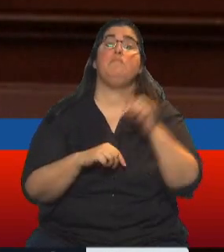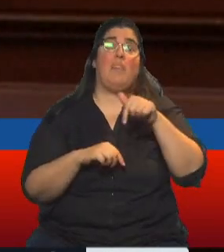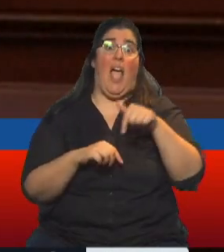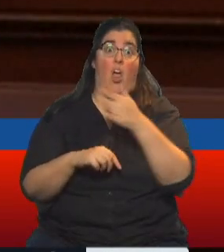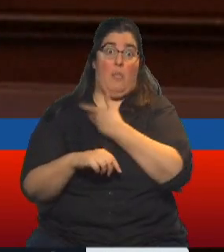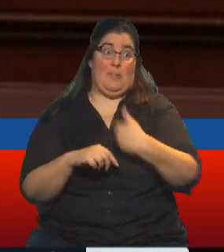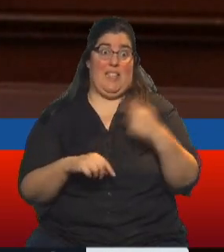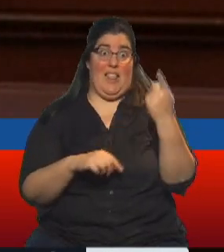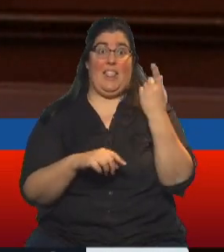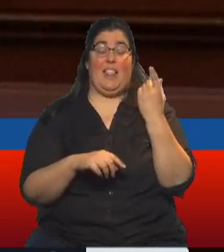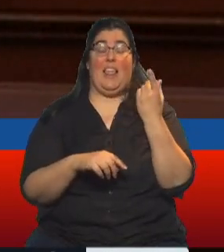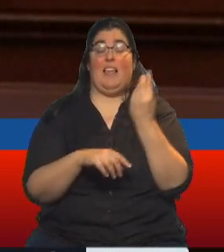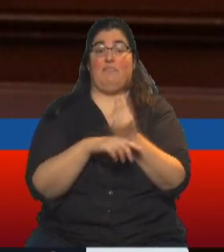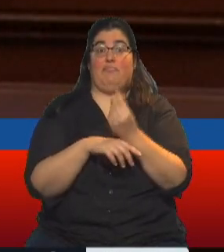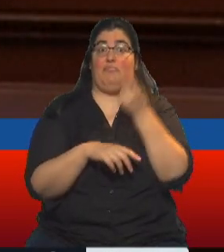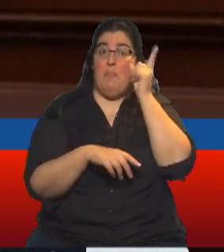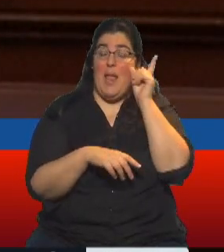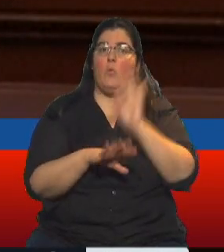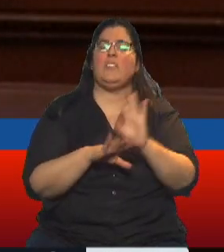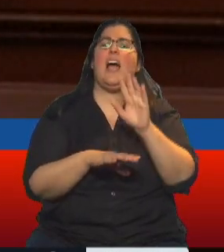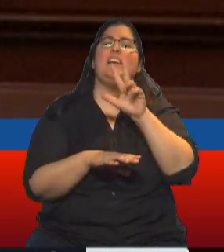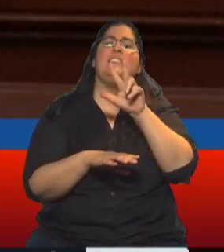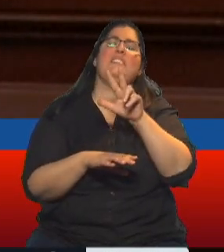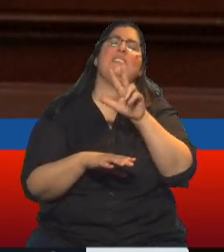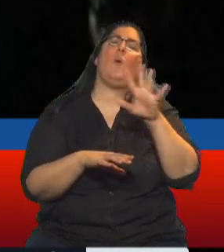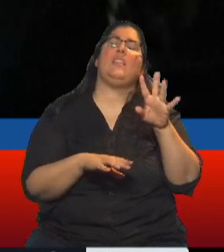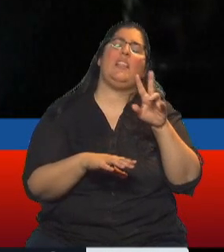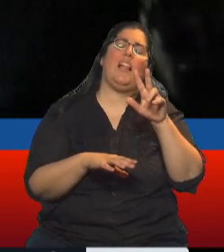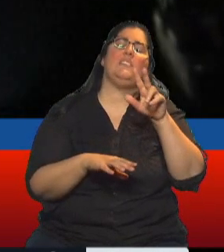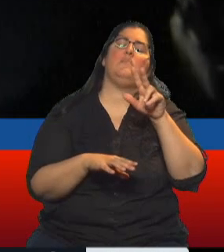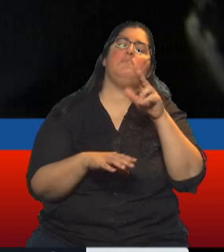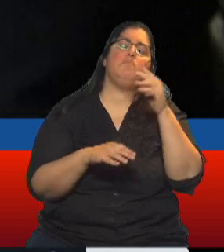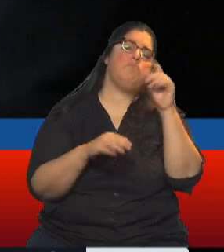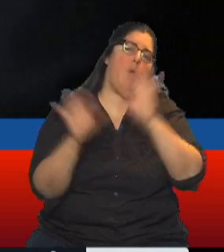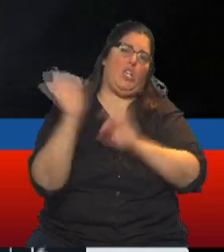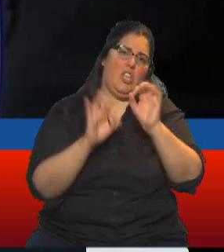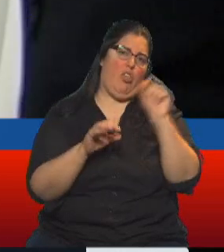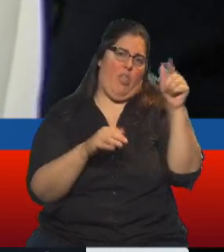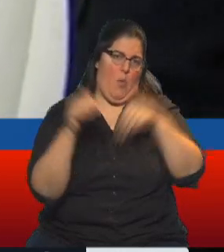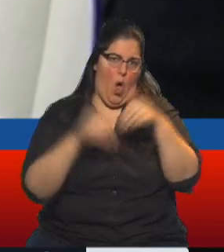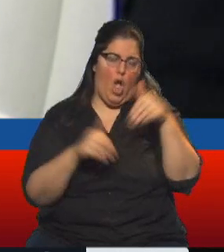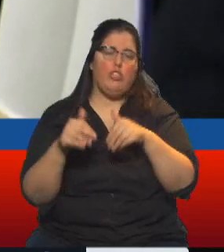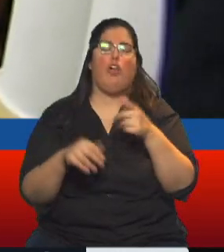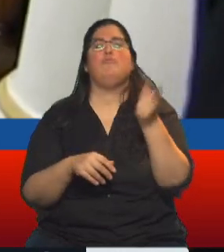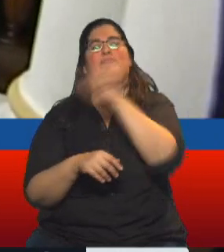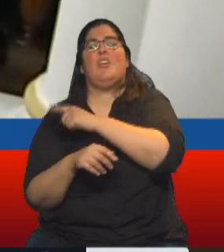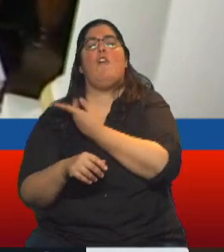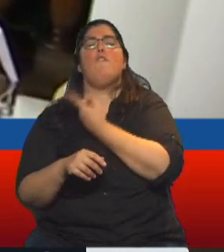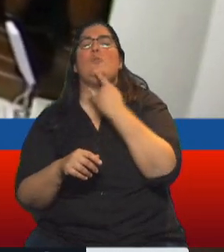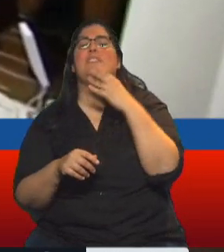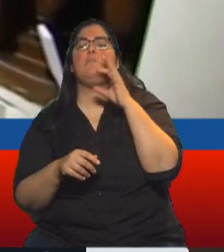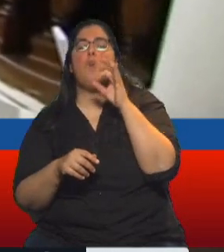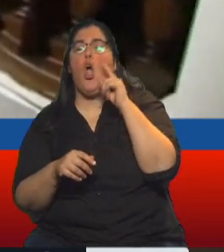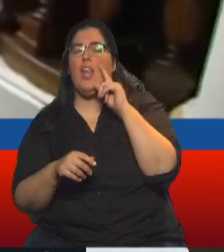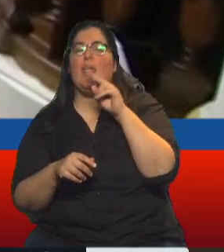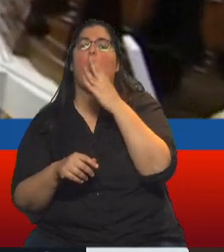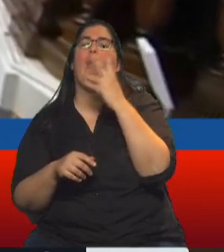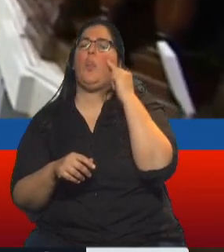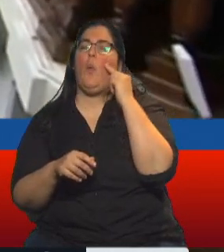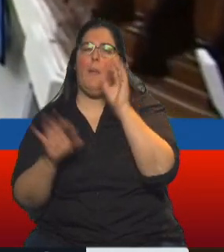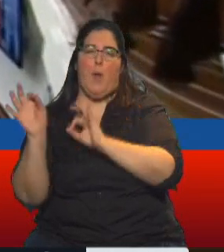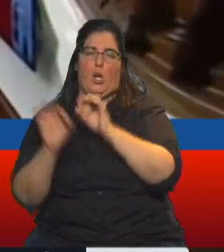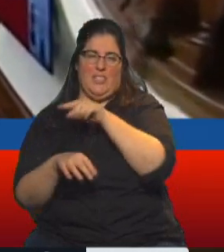por el 50,12% de los votos sobre el 49,87% de Fujimori, líder de Fuerza Popular, una